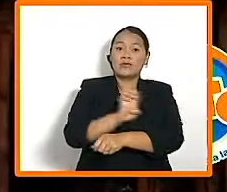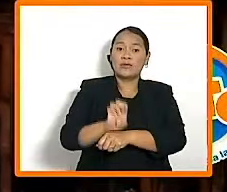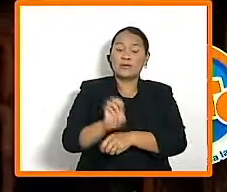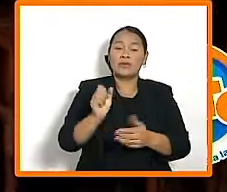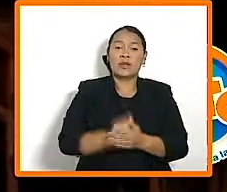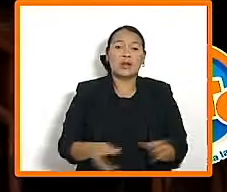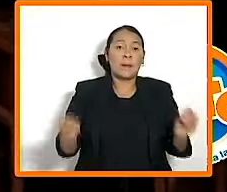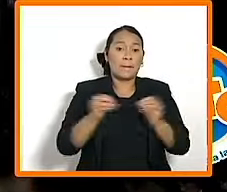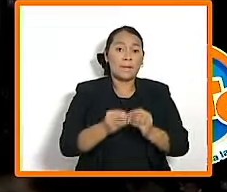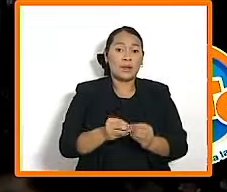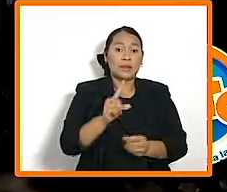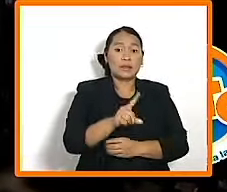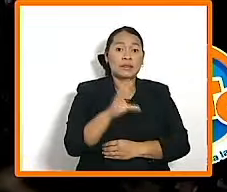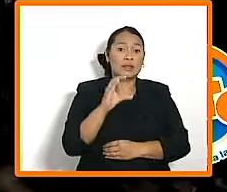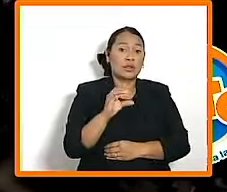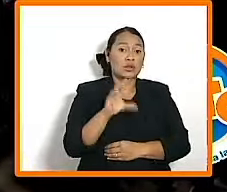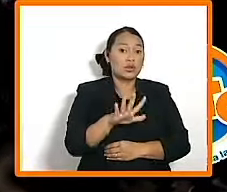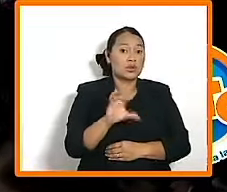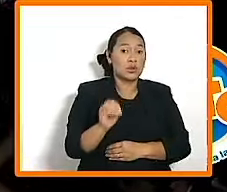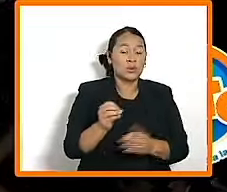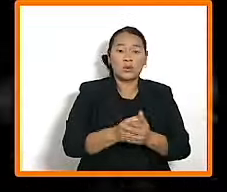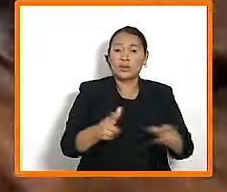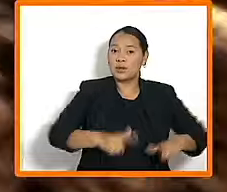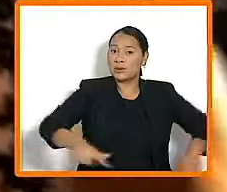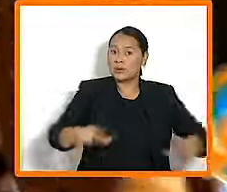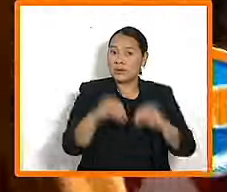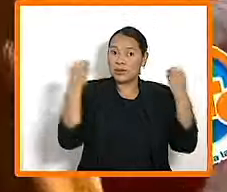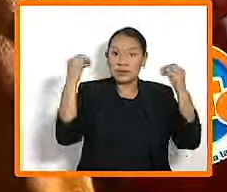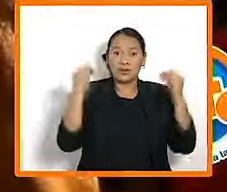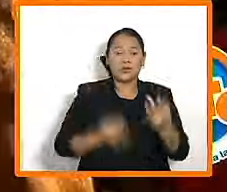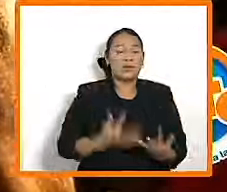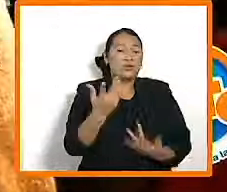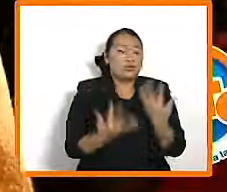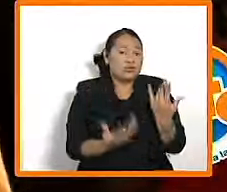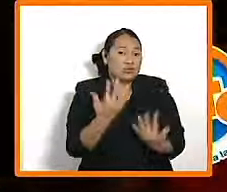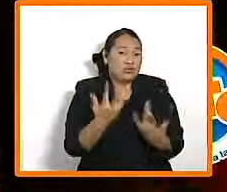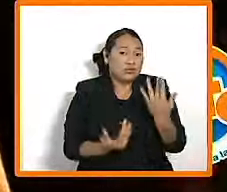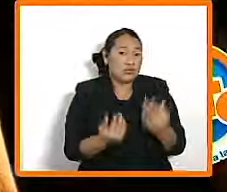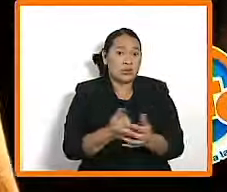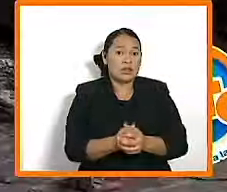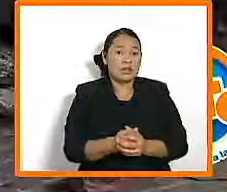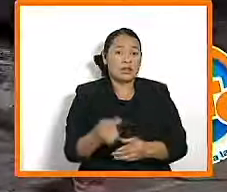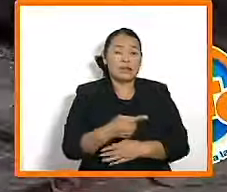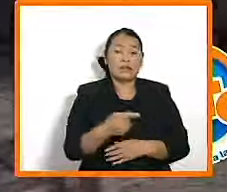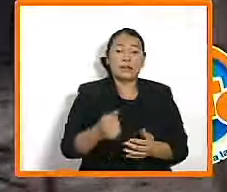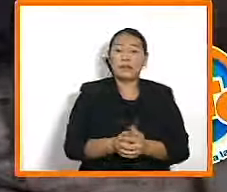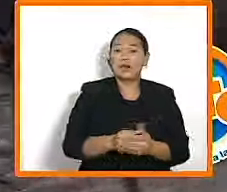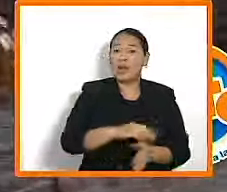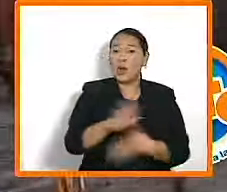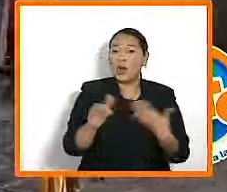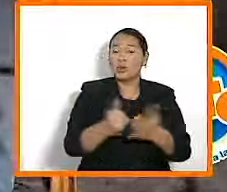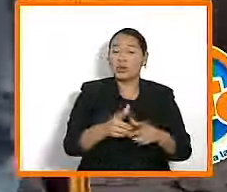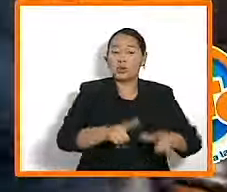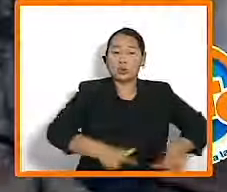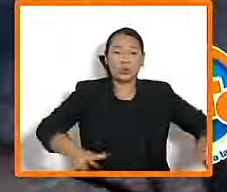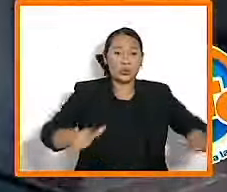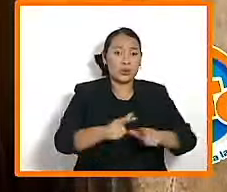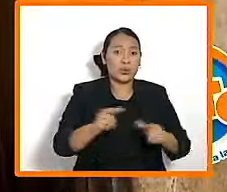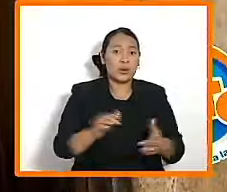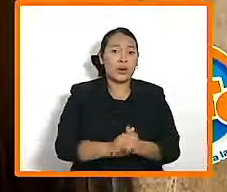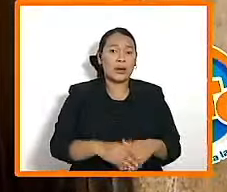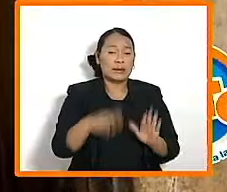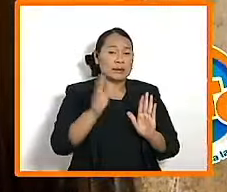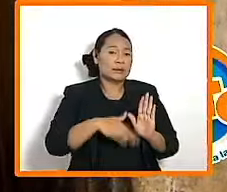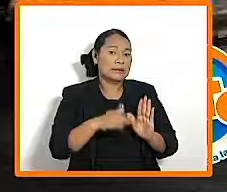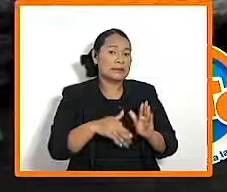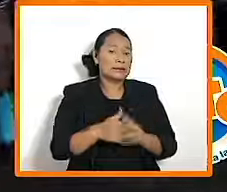150 locales fueron consumidos por las llamas luego de un incendio que redujo a cenizas alrededor del 50% de